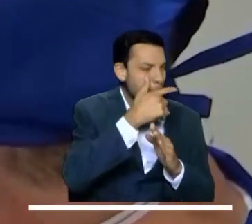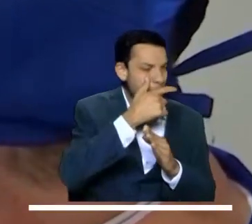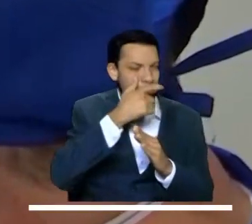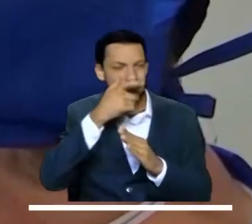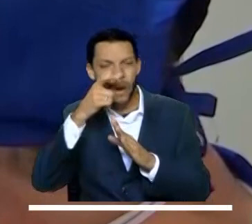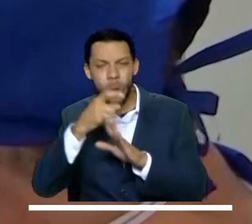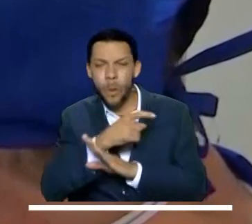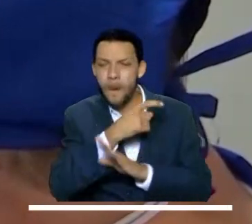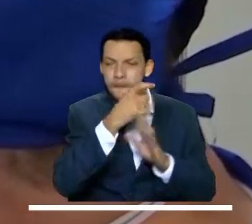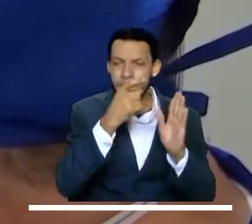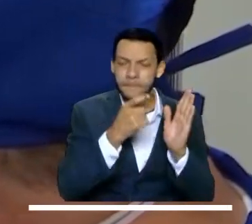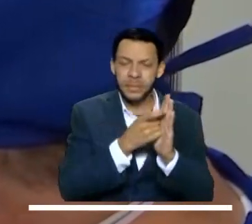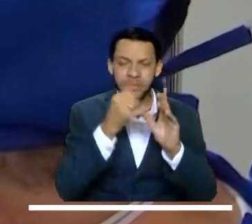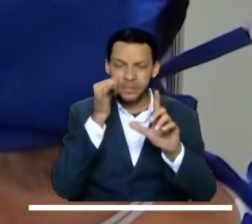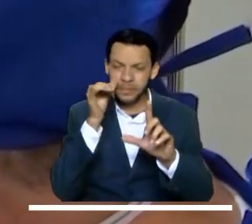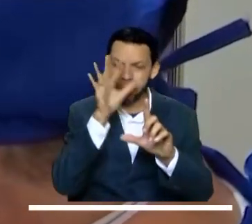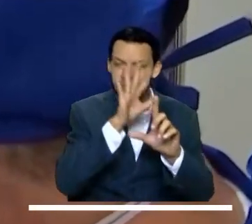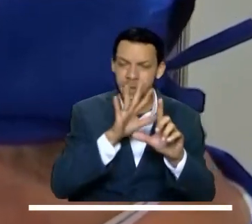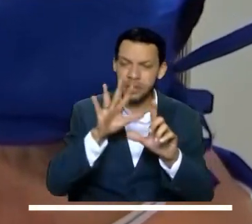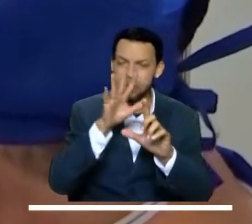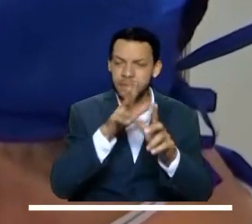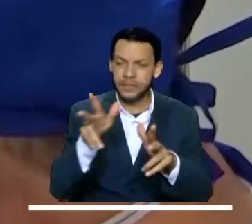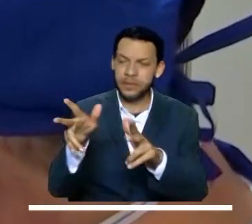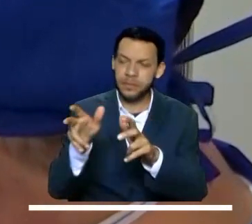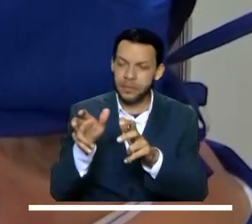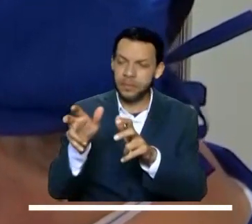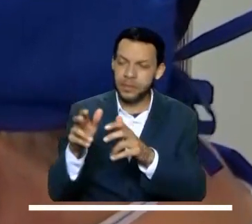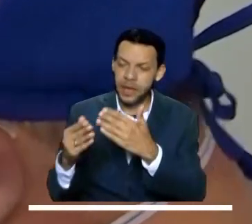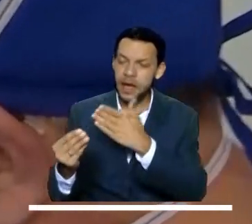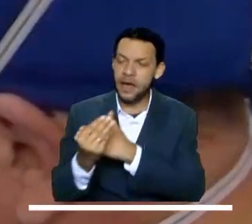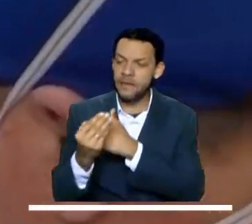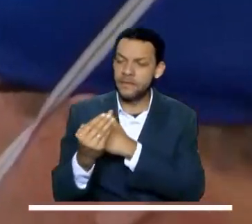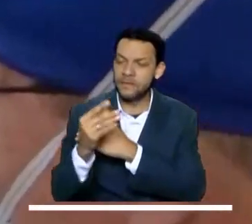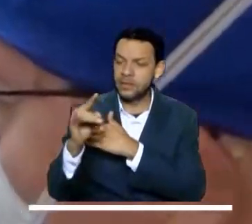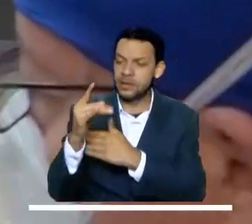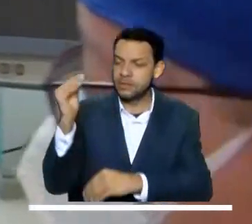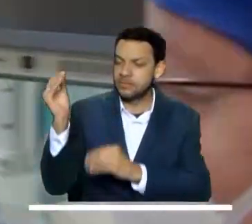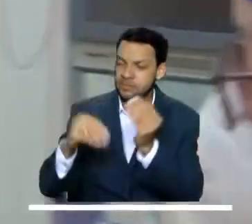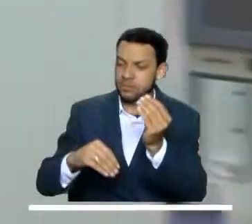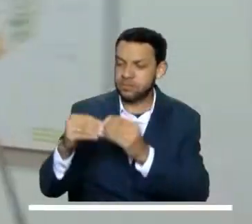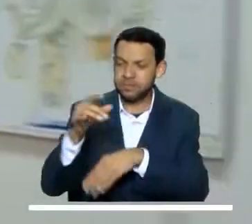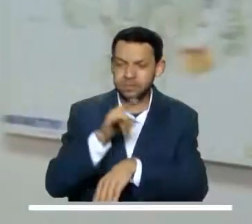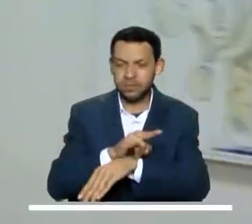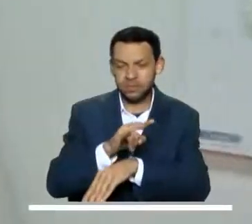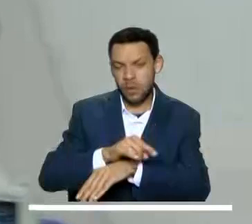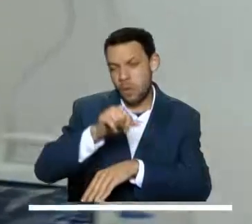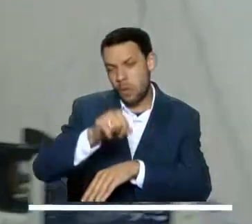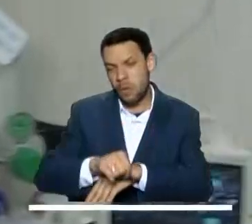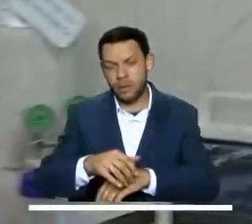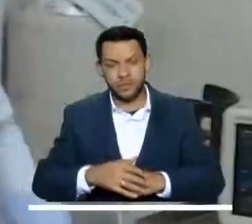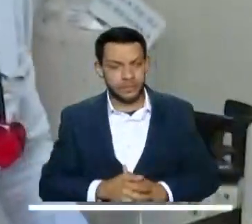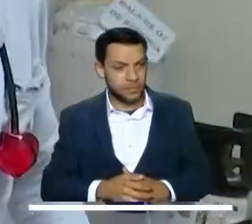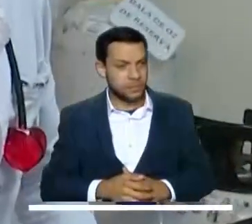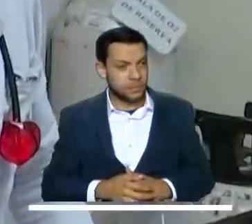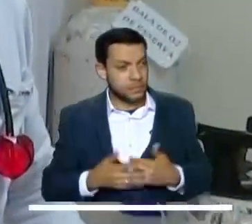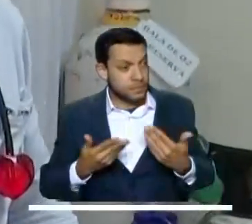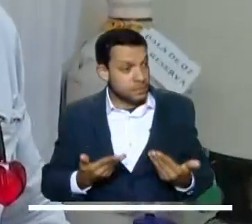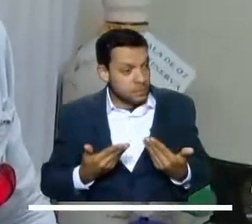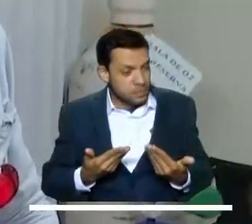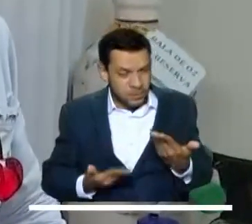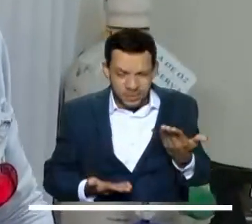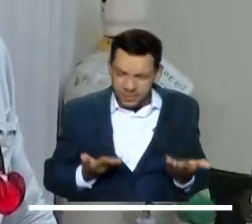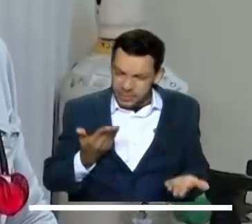segmentos, tratando de identificar las lesiones que presenta el paciente hasta terminar. El procedimiento se hace bajo sedación porque